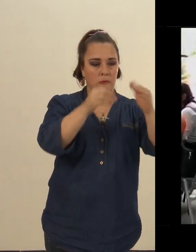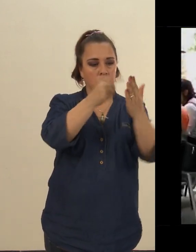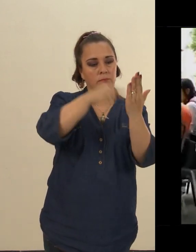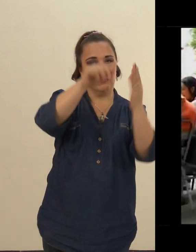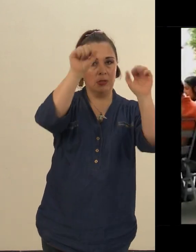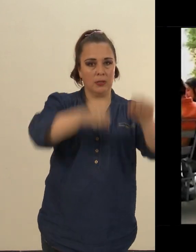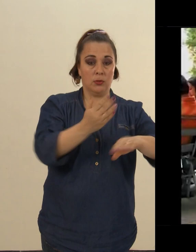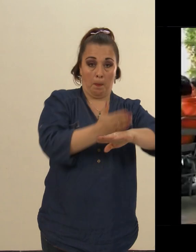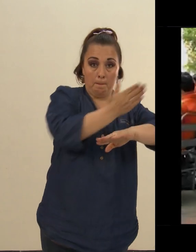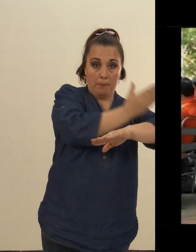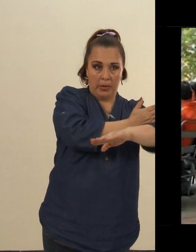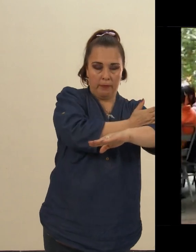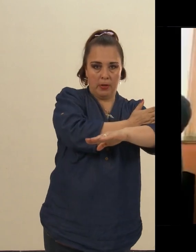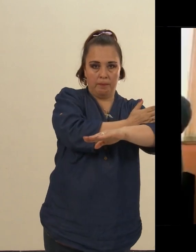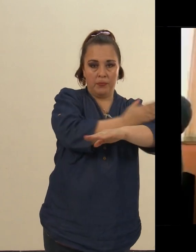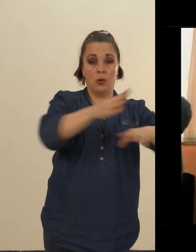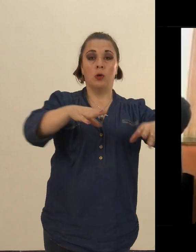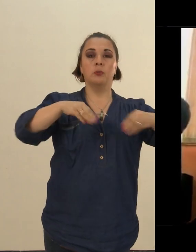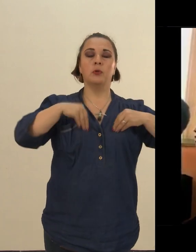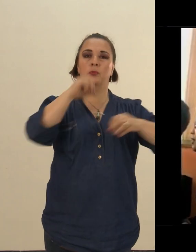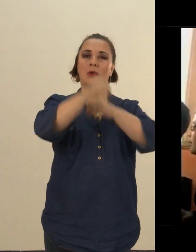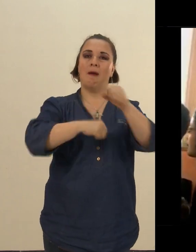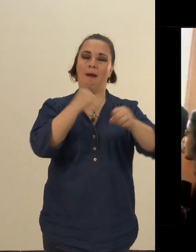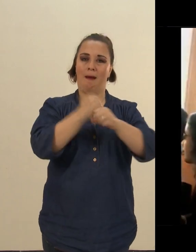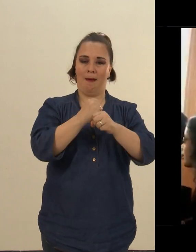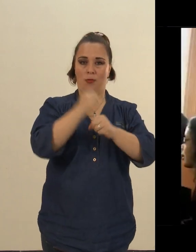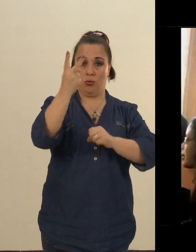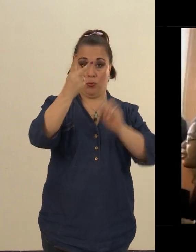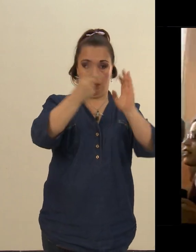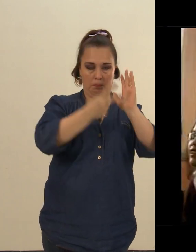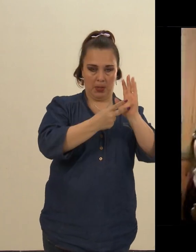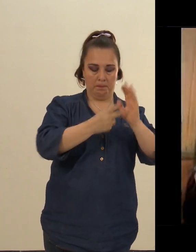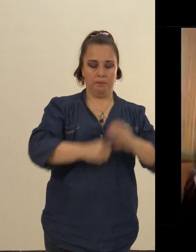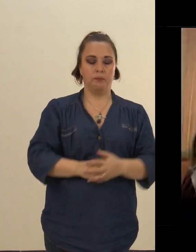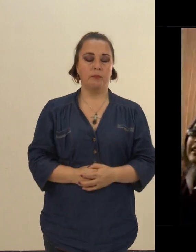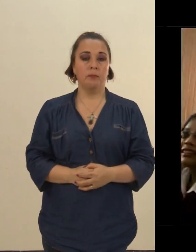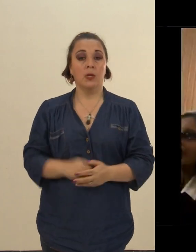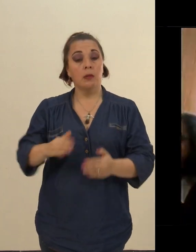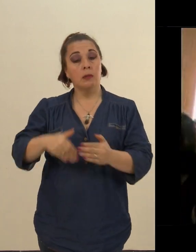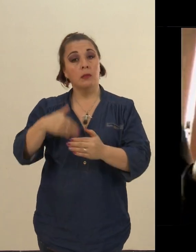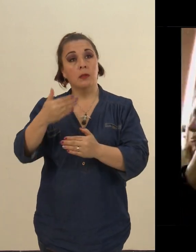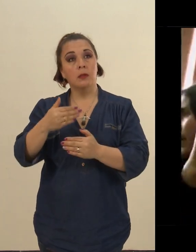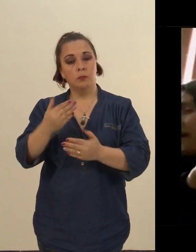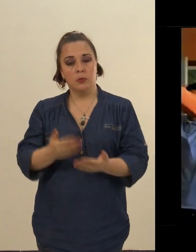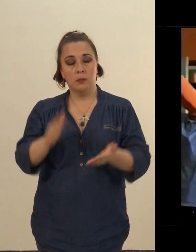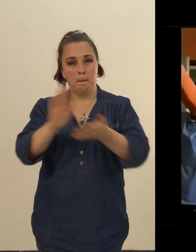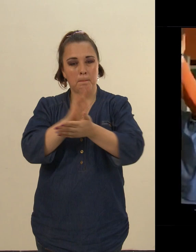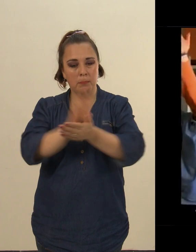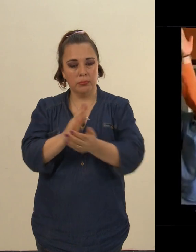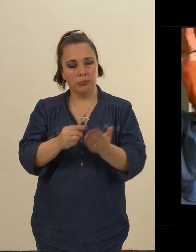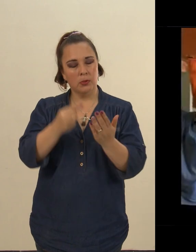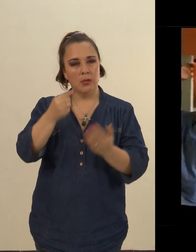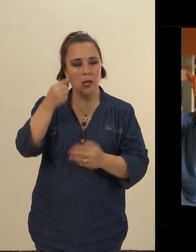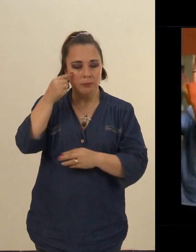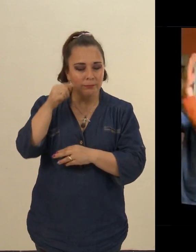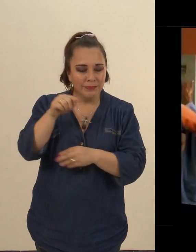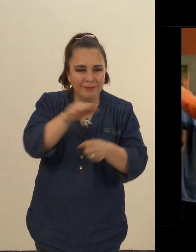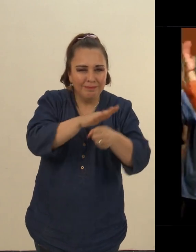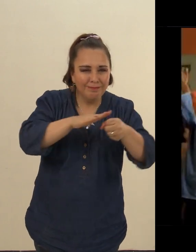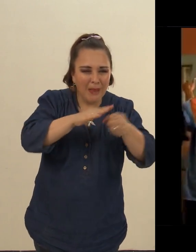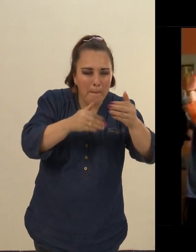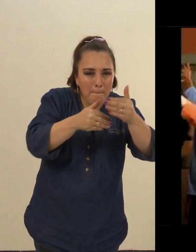acreditación previa, lo obtuvimos en el año 2000. Presentamos el documento de condiciones iniciales en el año